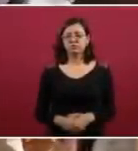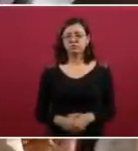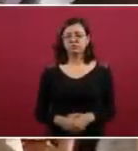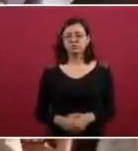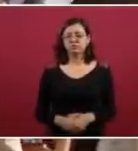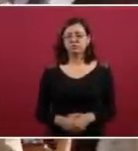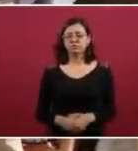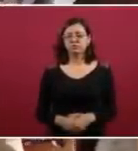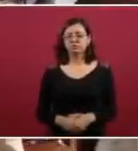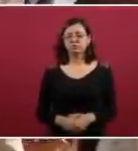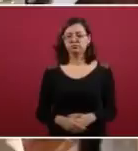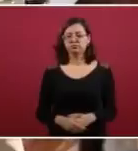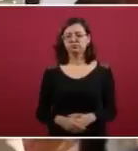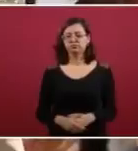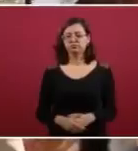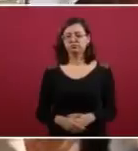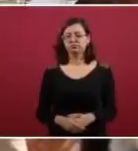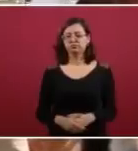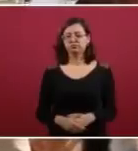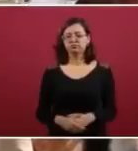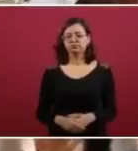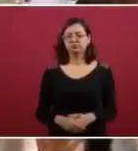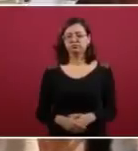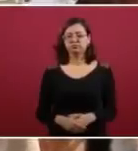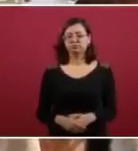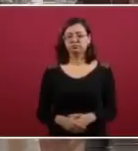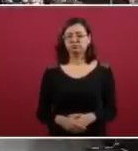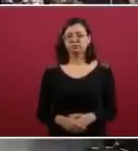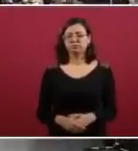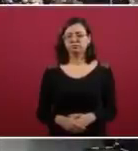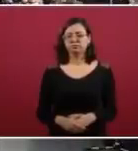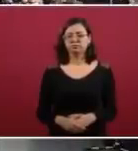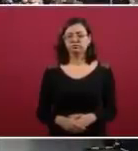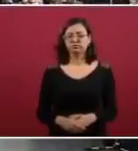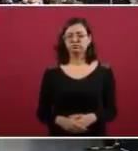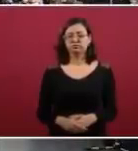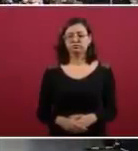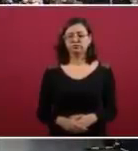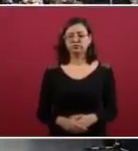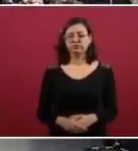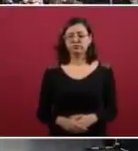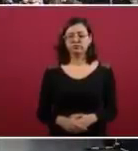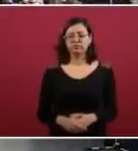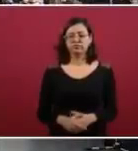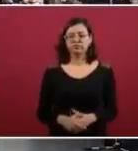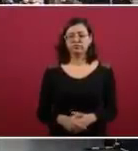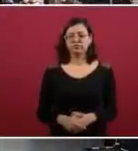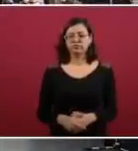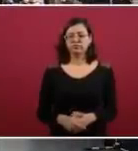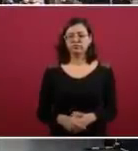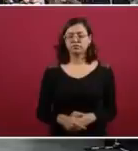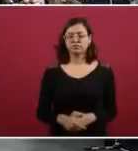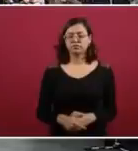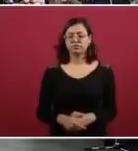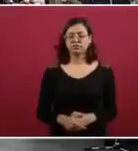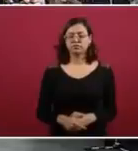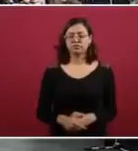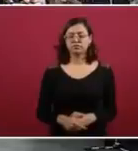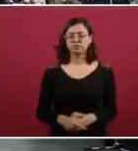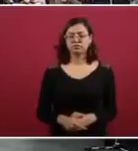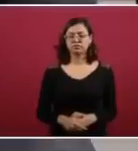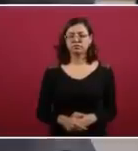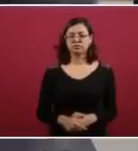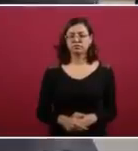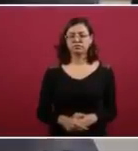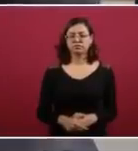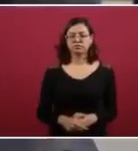al Senado porque se va a elegir a un nuevo ministro en la Suprema Corte. Ya les comento